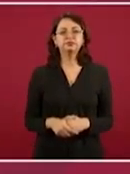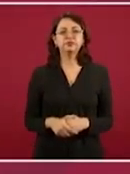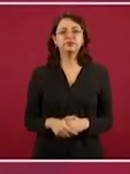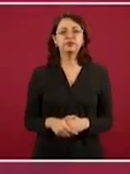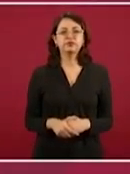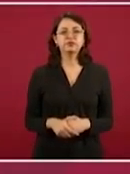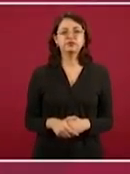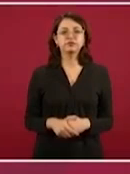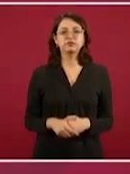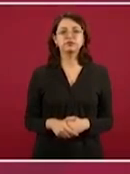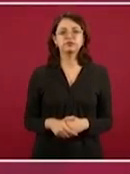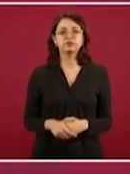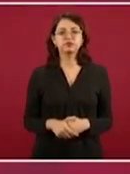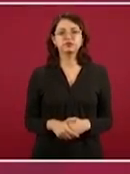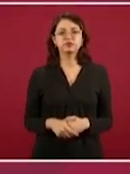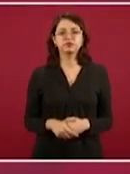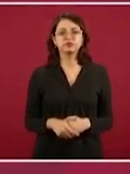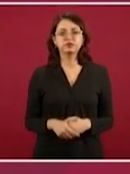mucho